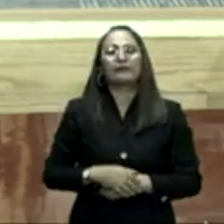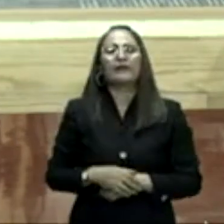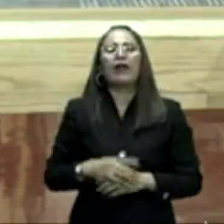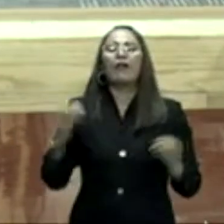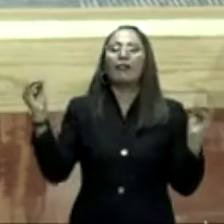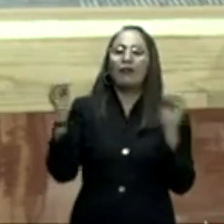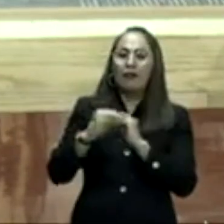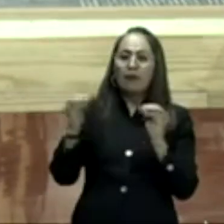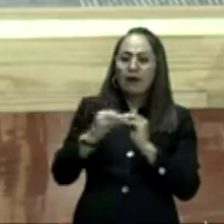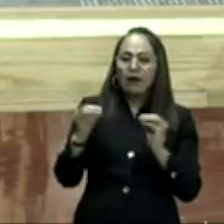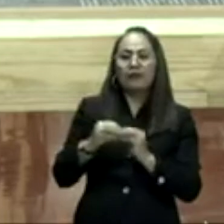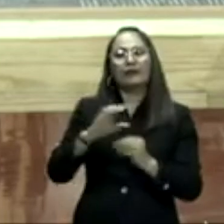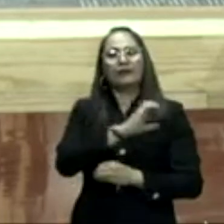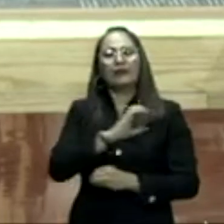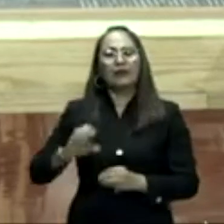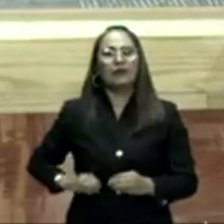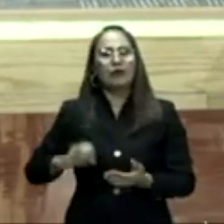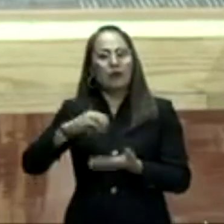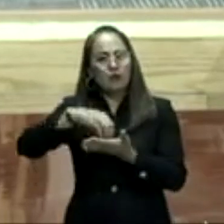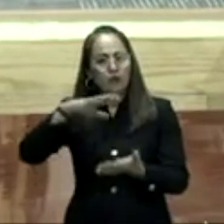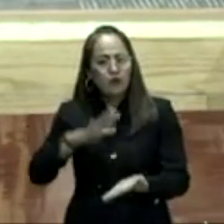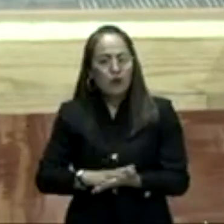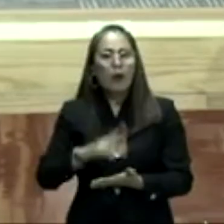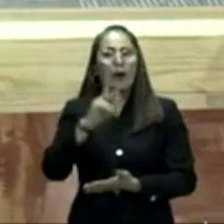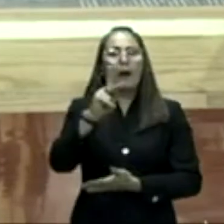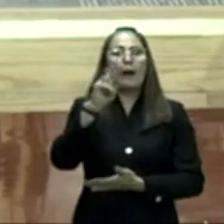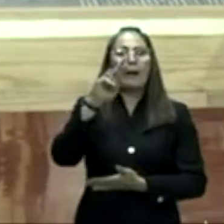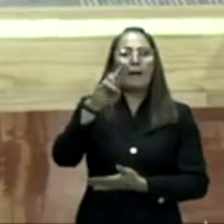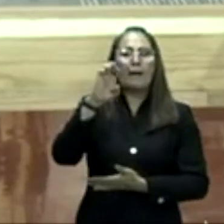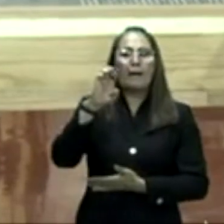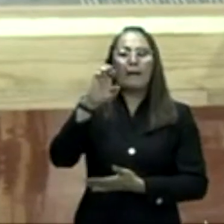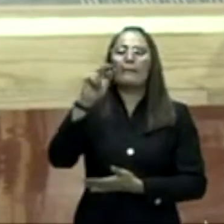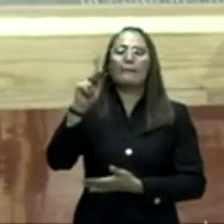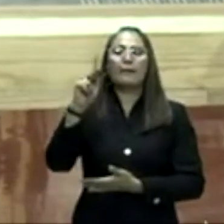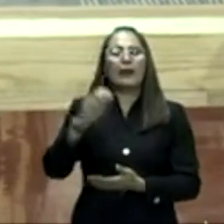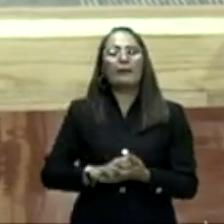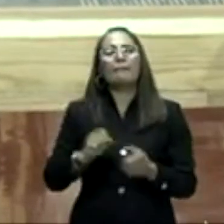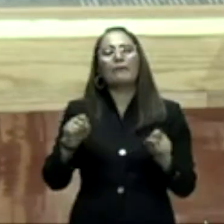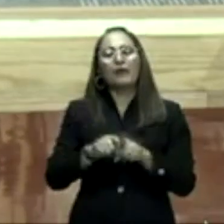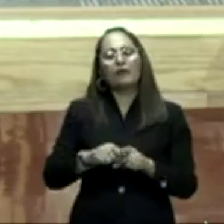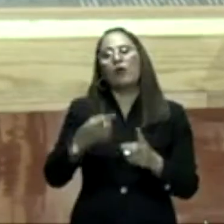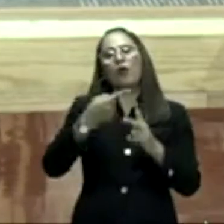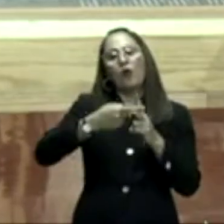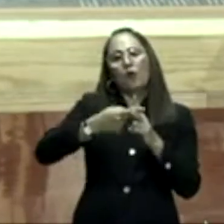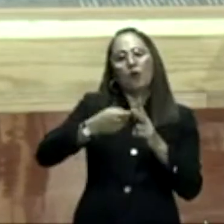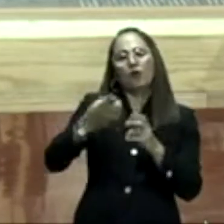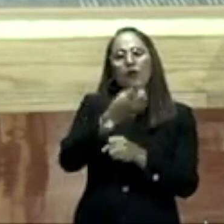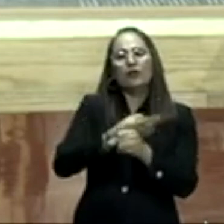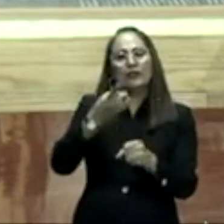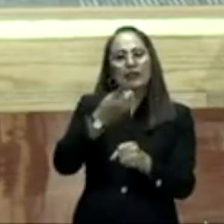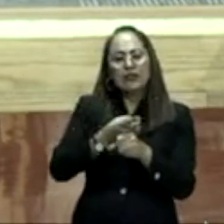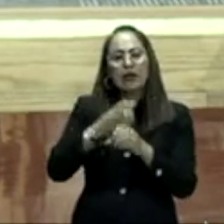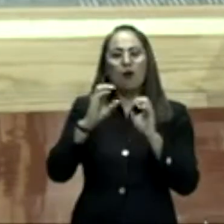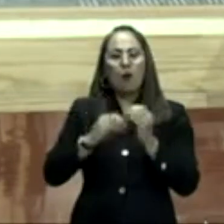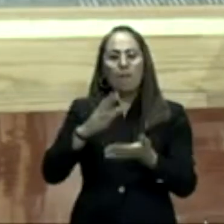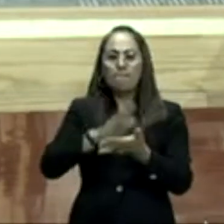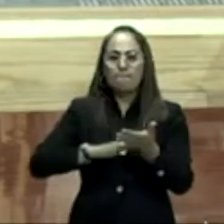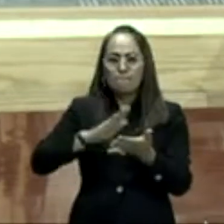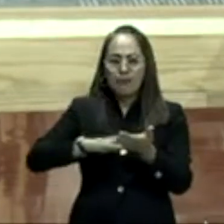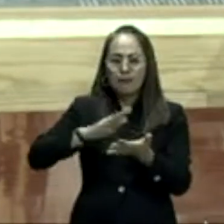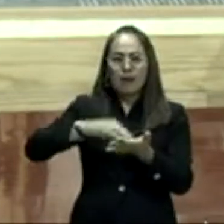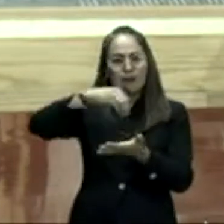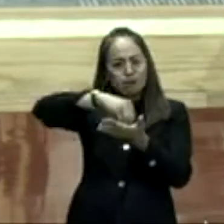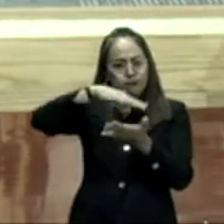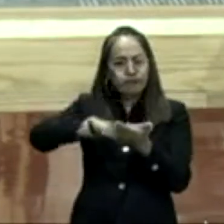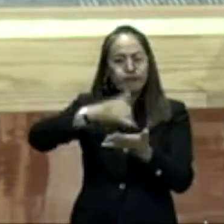registro de candidaturas, la implementación de los PREP, la realización de los cómputos distritales, la impresión de la documentación electoral